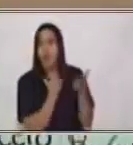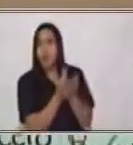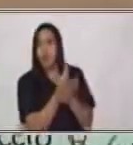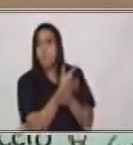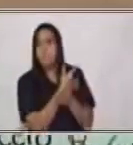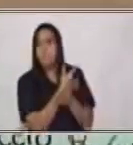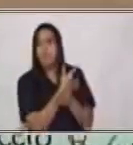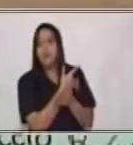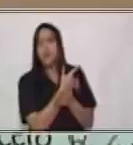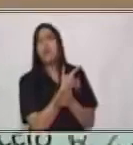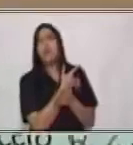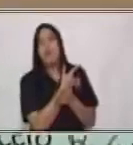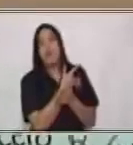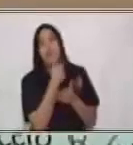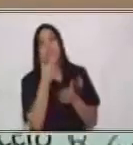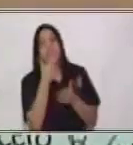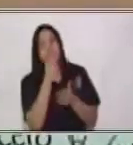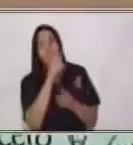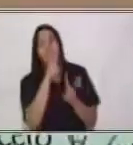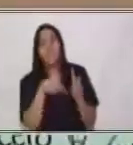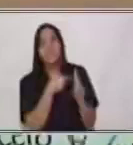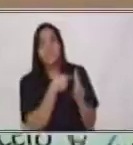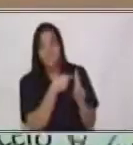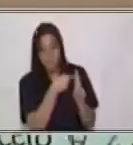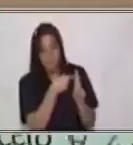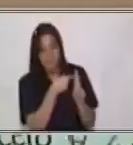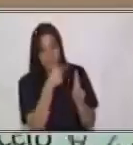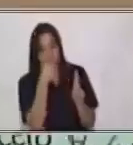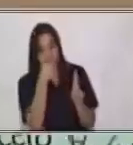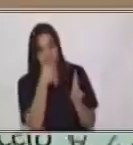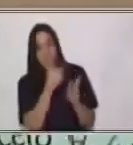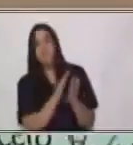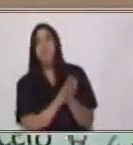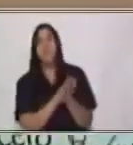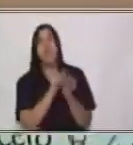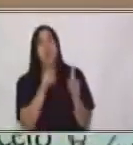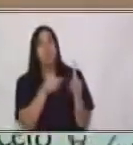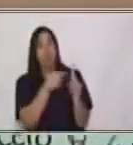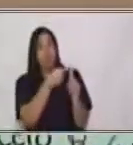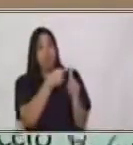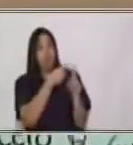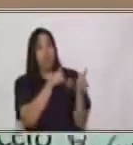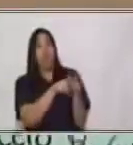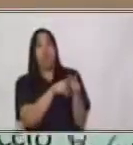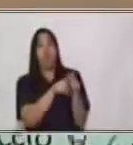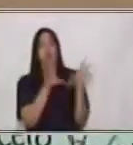tienda? Muy bien, una suma. Vamos a sumar.